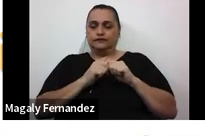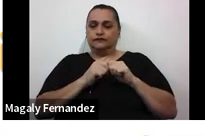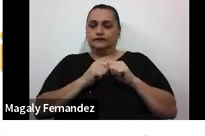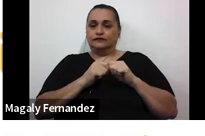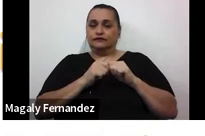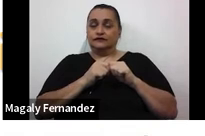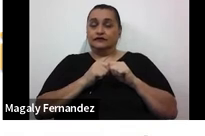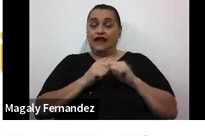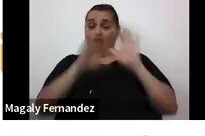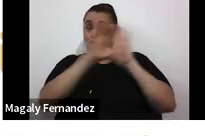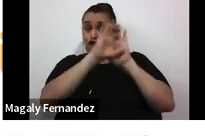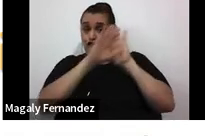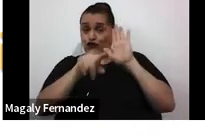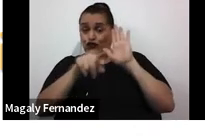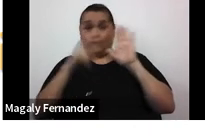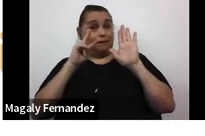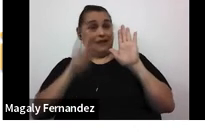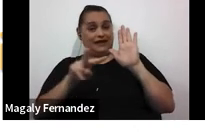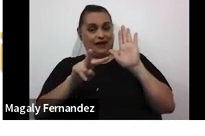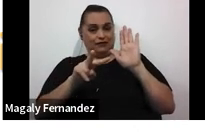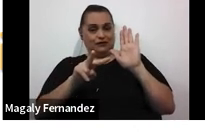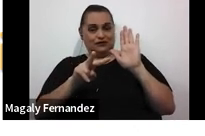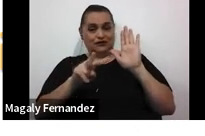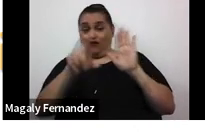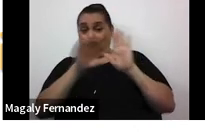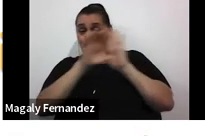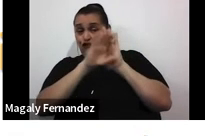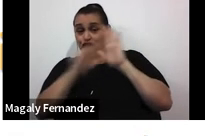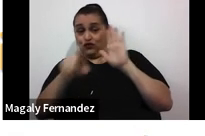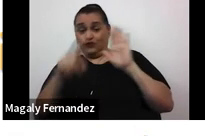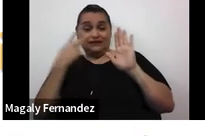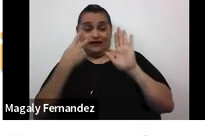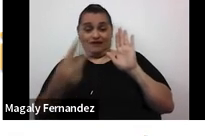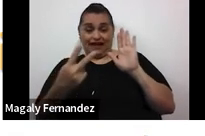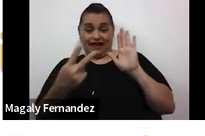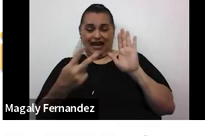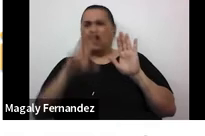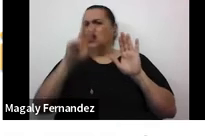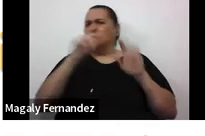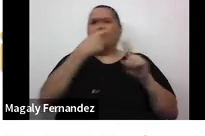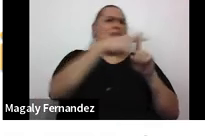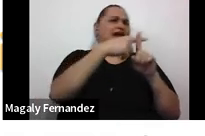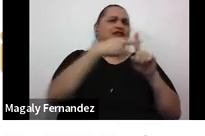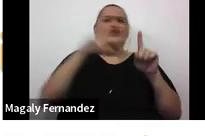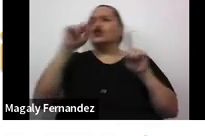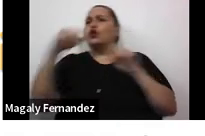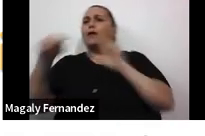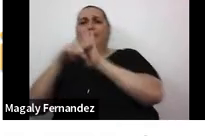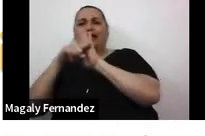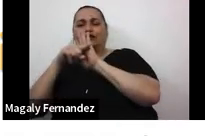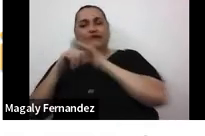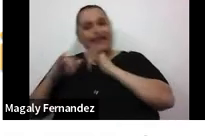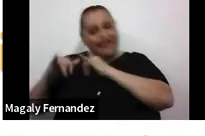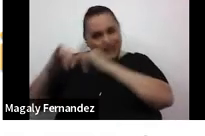en la fotografía veíamos anteriormente no te devuelvas pero en la fotografía veíamos no más no menos sino iguales eso es no